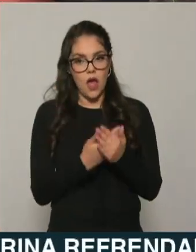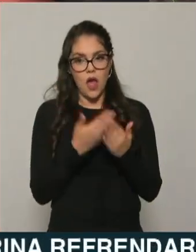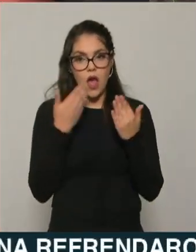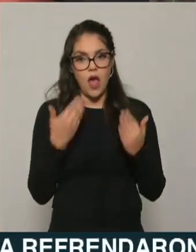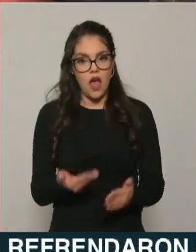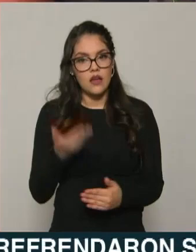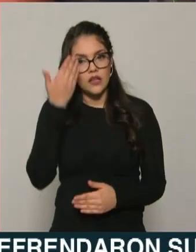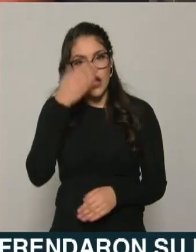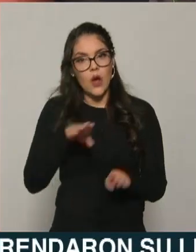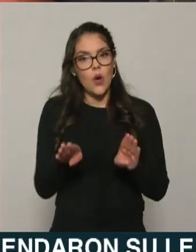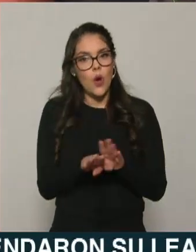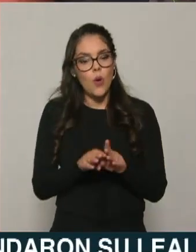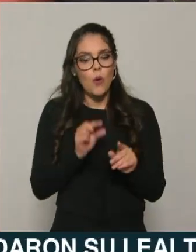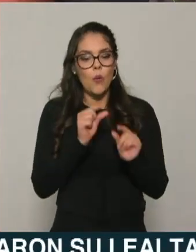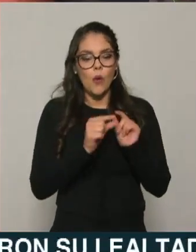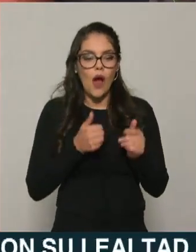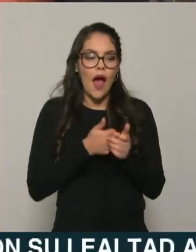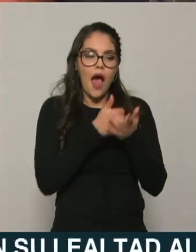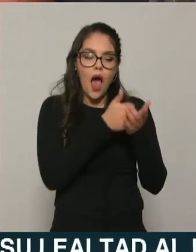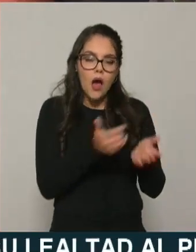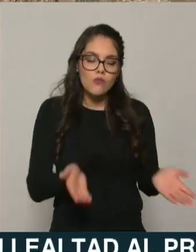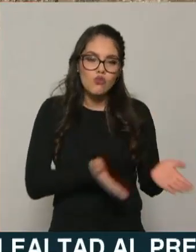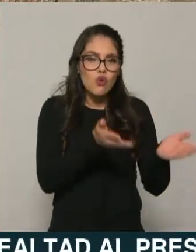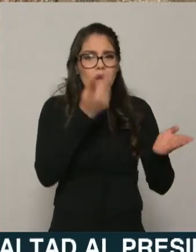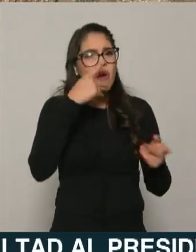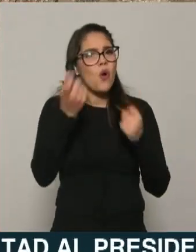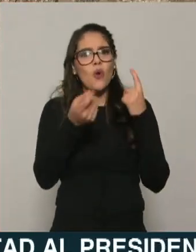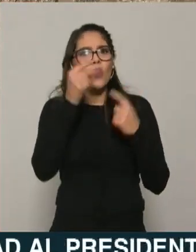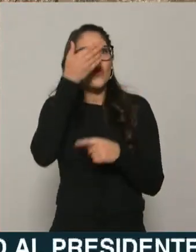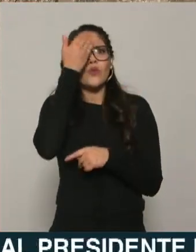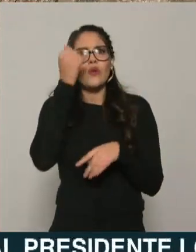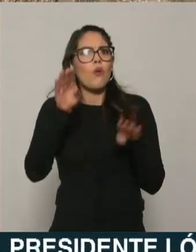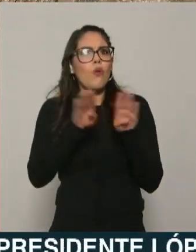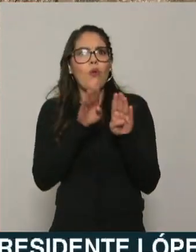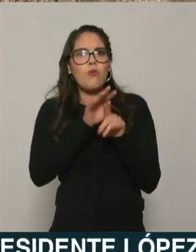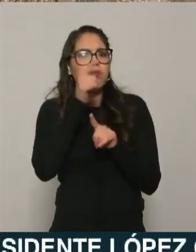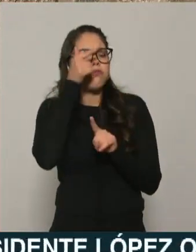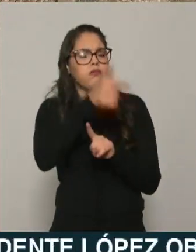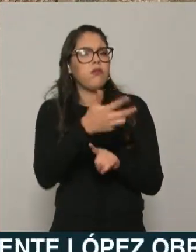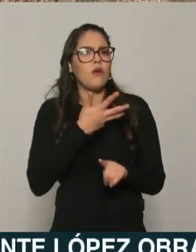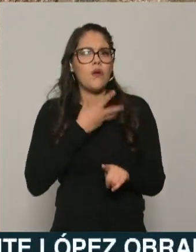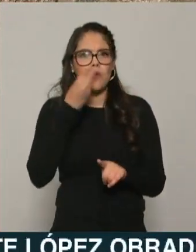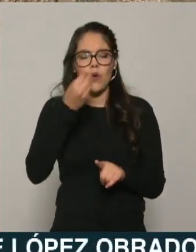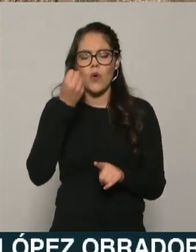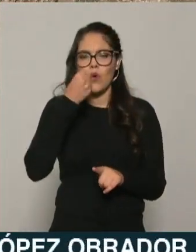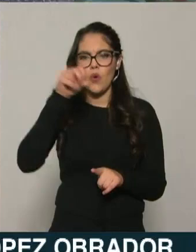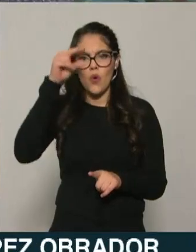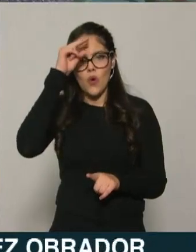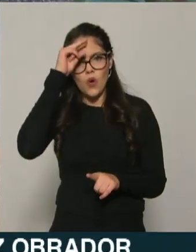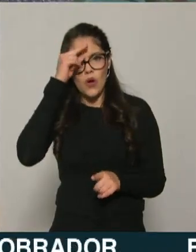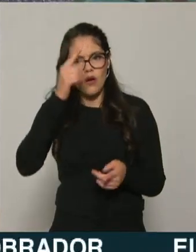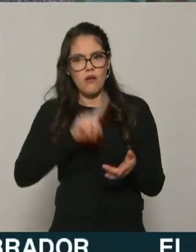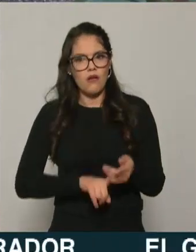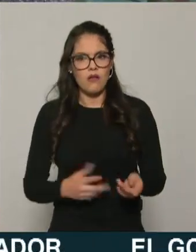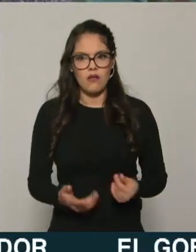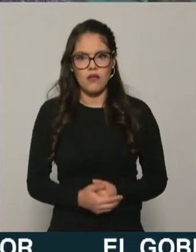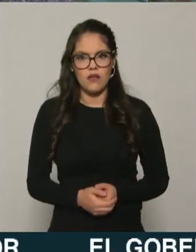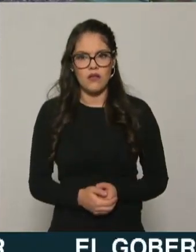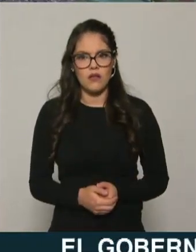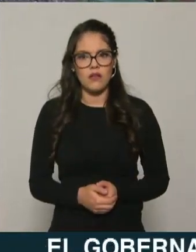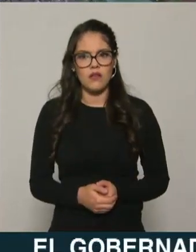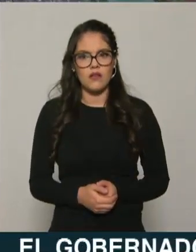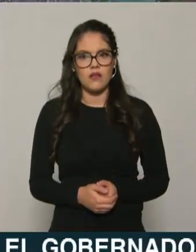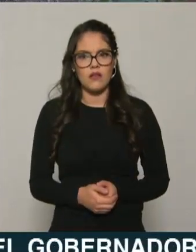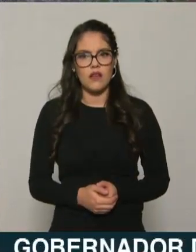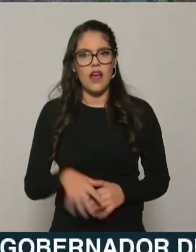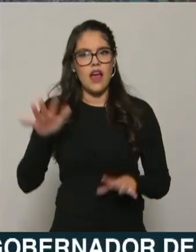pues ha sabido ser guiada, pero hay quienes ni siquiera saben cómo detectar un niño superdotado en casa. Creo que a veces los diagnostican